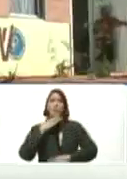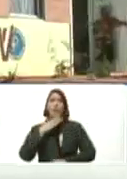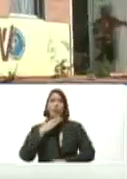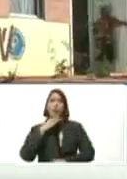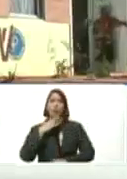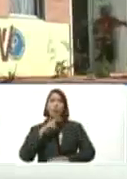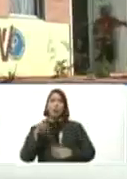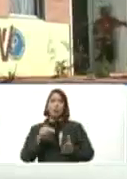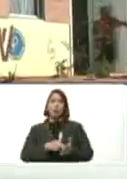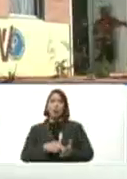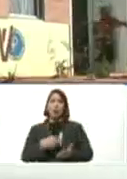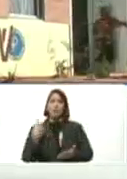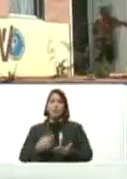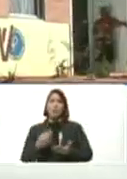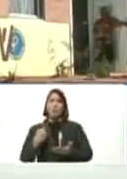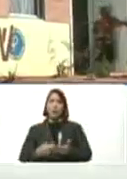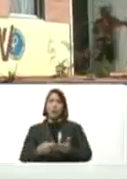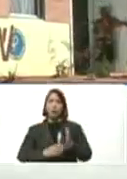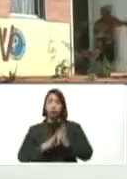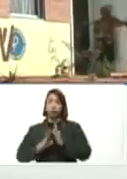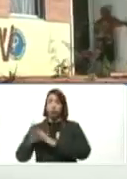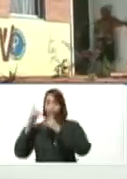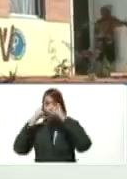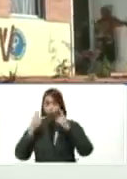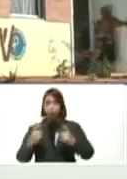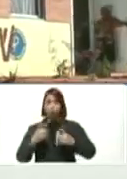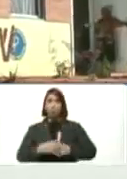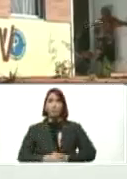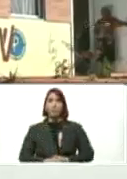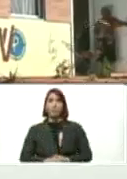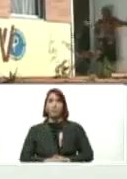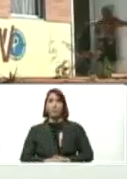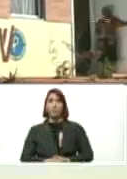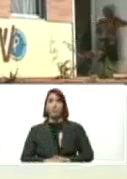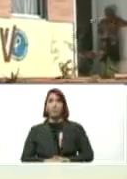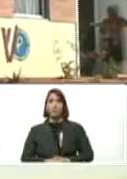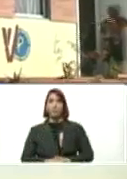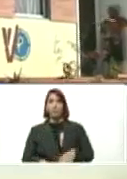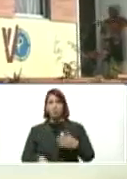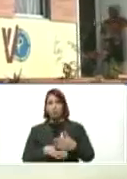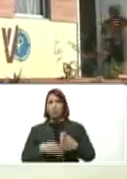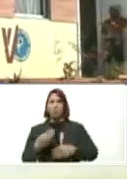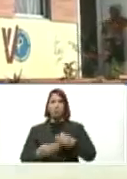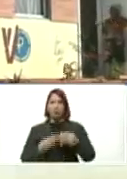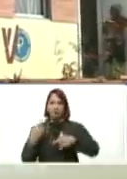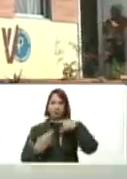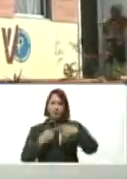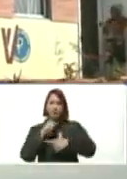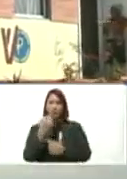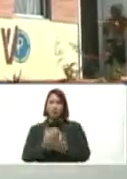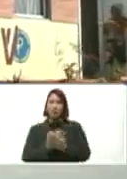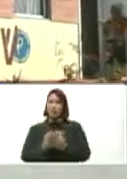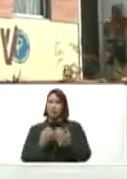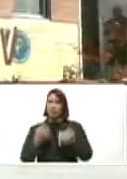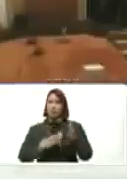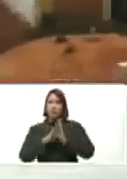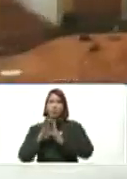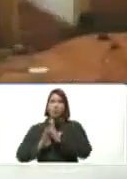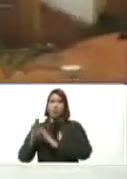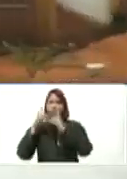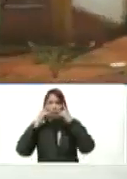de Financiamiento para emprendedores y emprendedoras del país. Vamos a hacer una revolución económica del